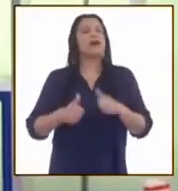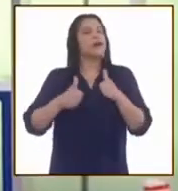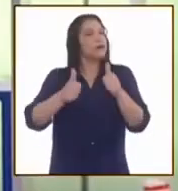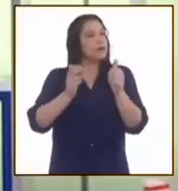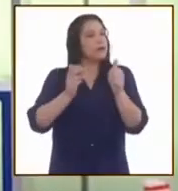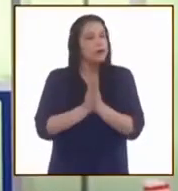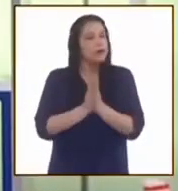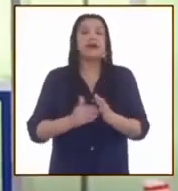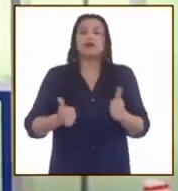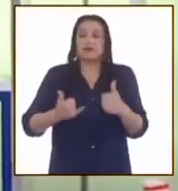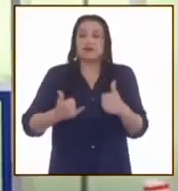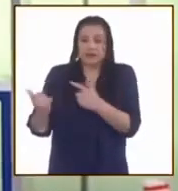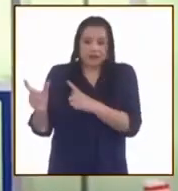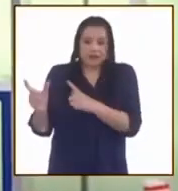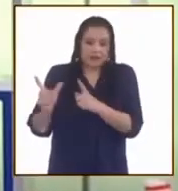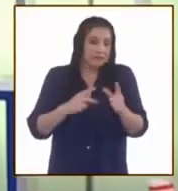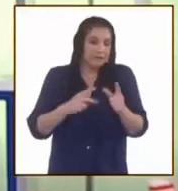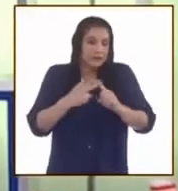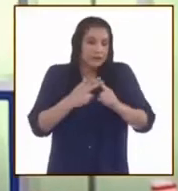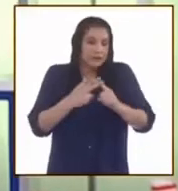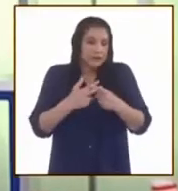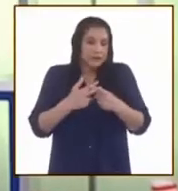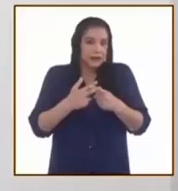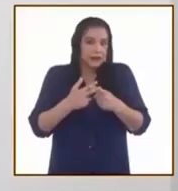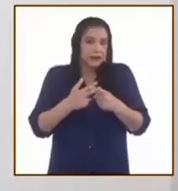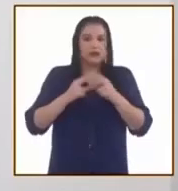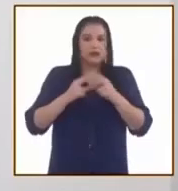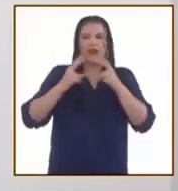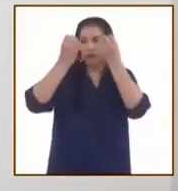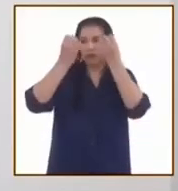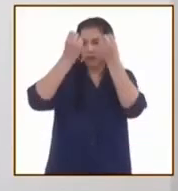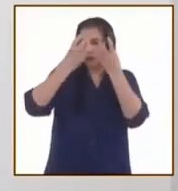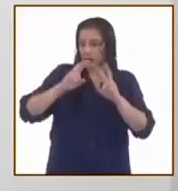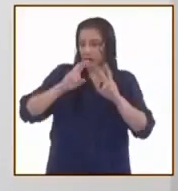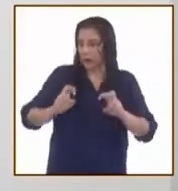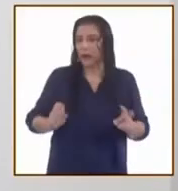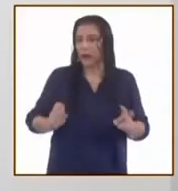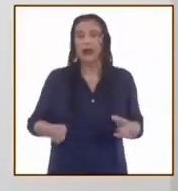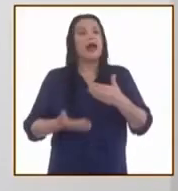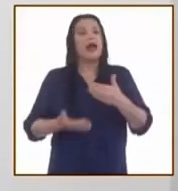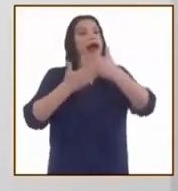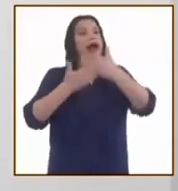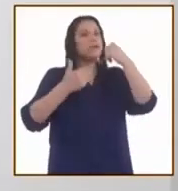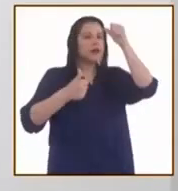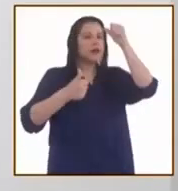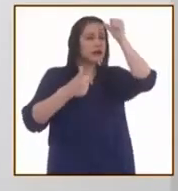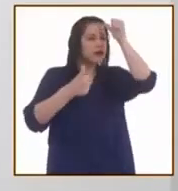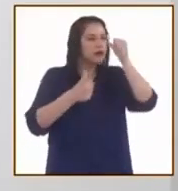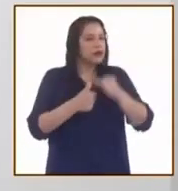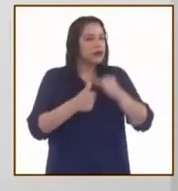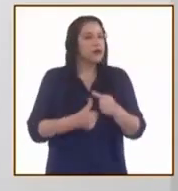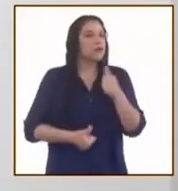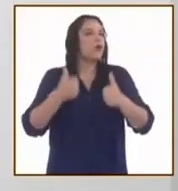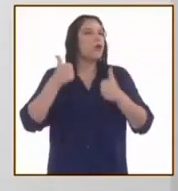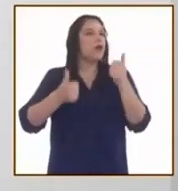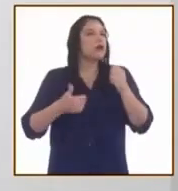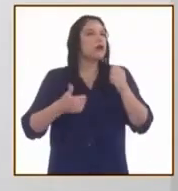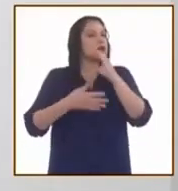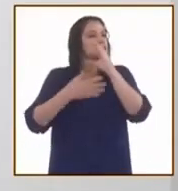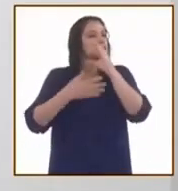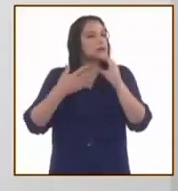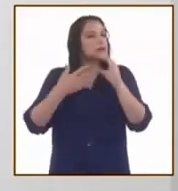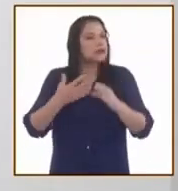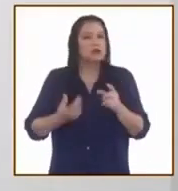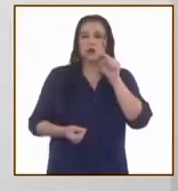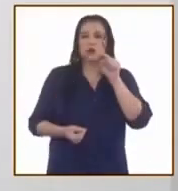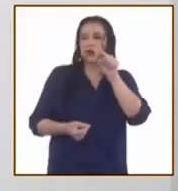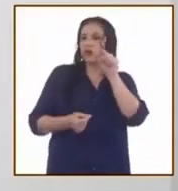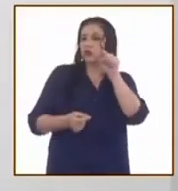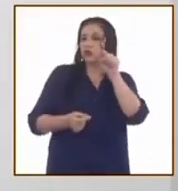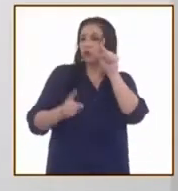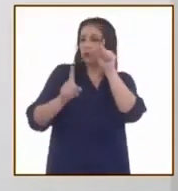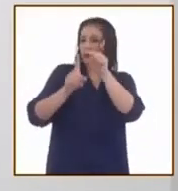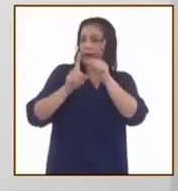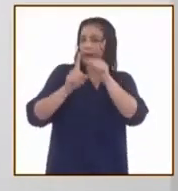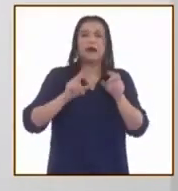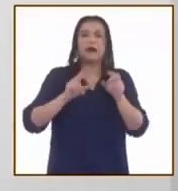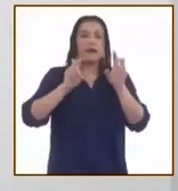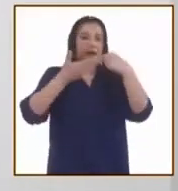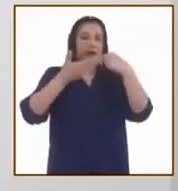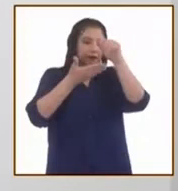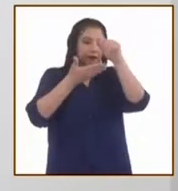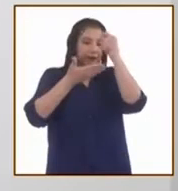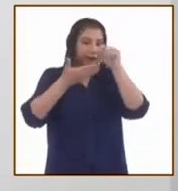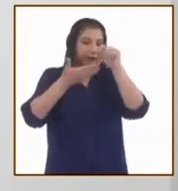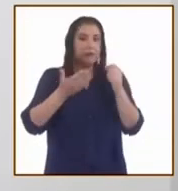Muy bien, entonces empecemos con nuestra indagación. Antes, recordemos cuáles son los criterios bajo los cuales evaluaremos